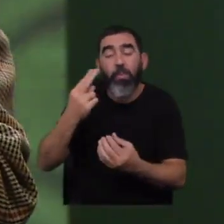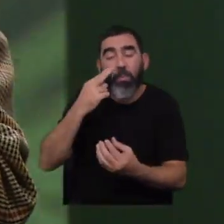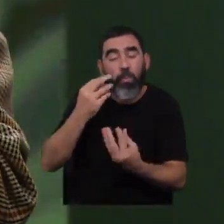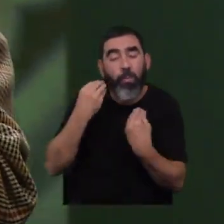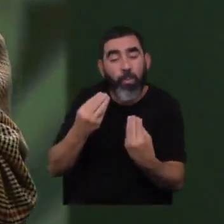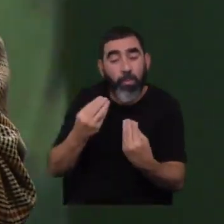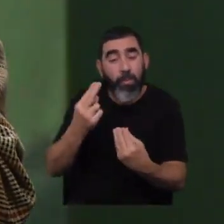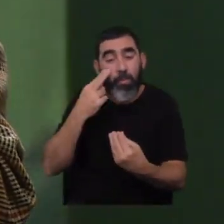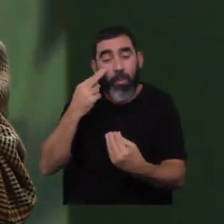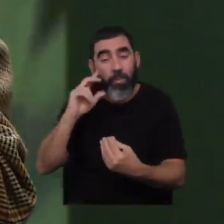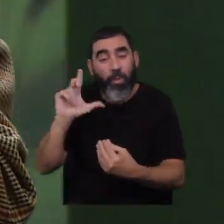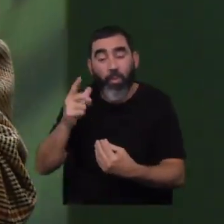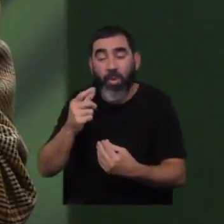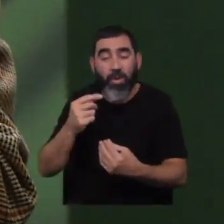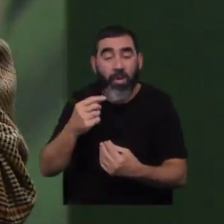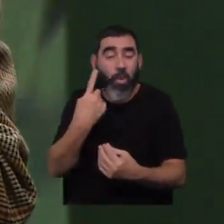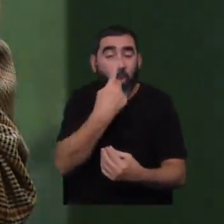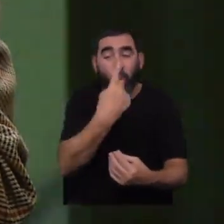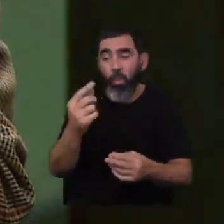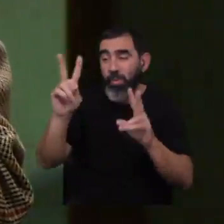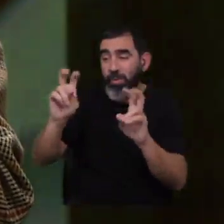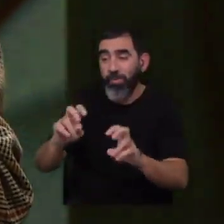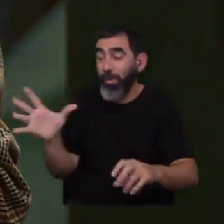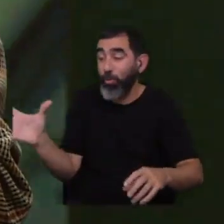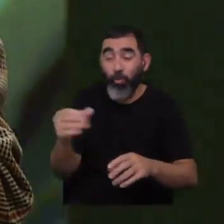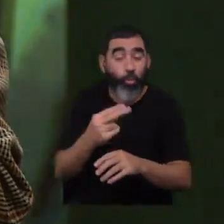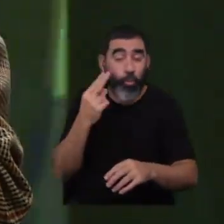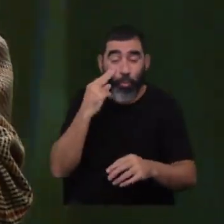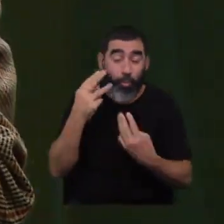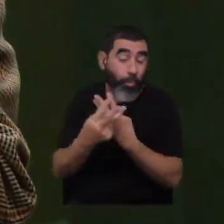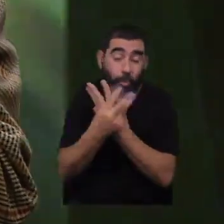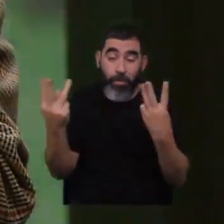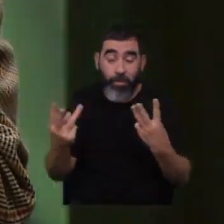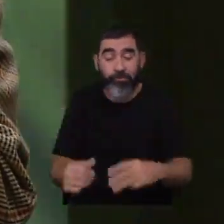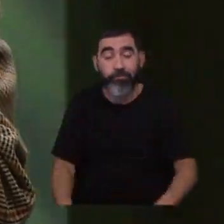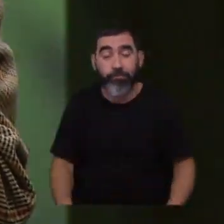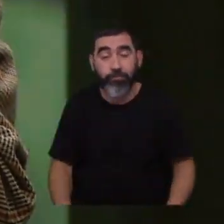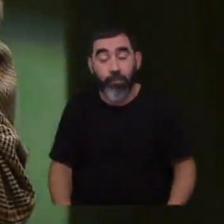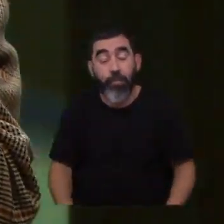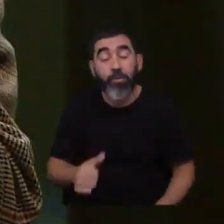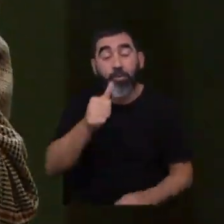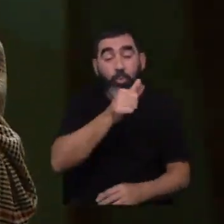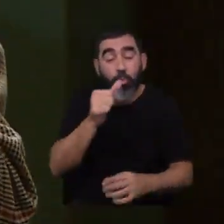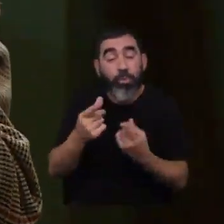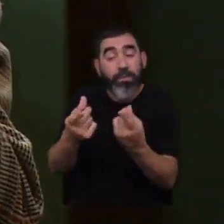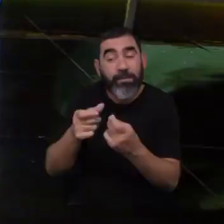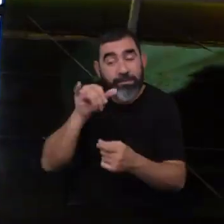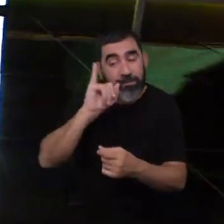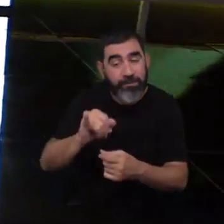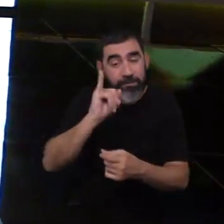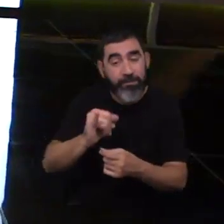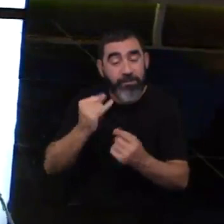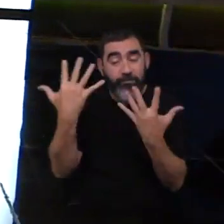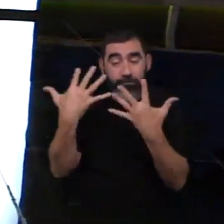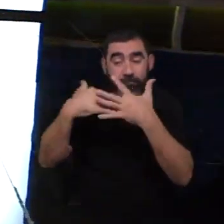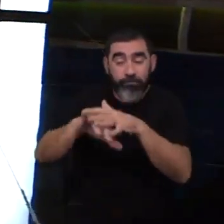los problemas no tienen disciplinas. Claro, ahí está. Los problemas son problemas. Claro. Y para atacarlos se necesita, ahí sí, la